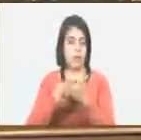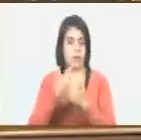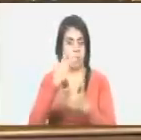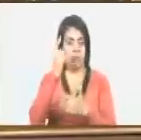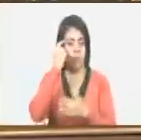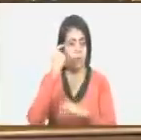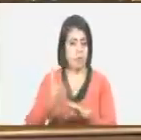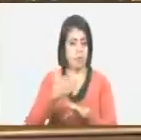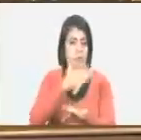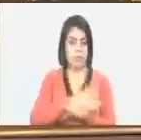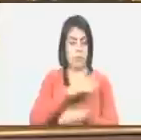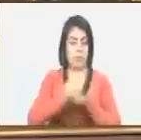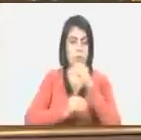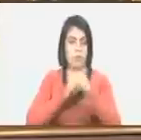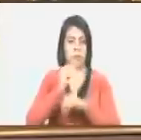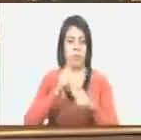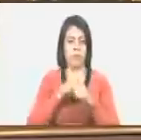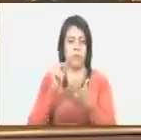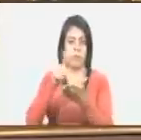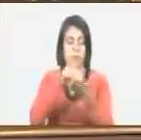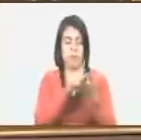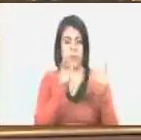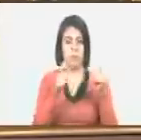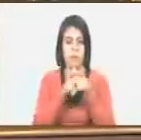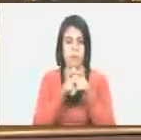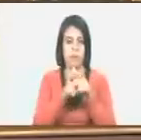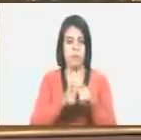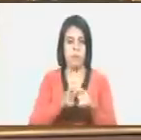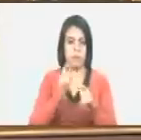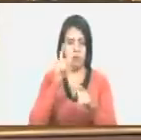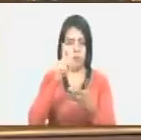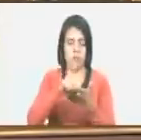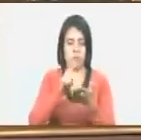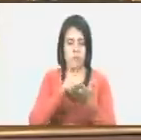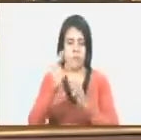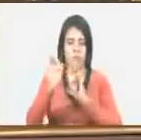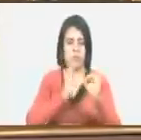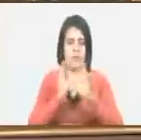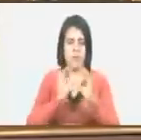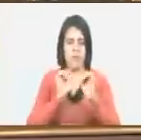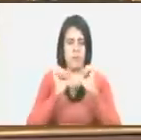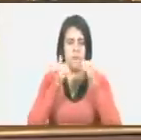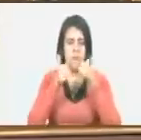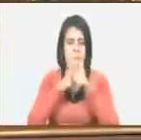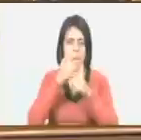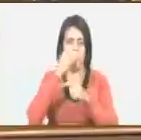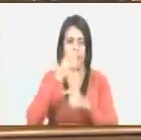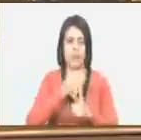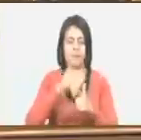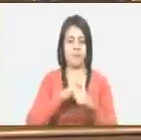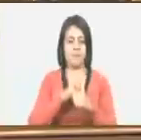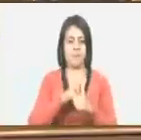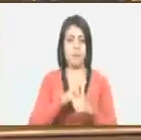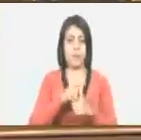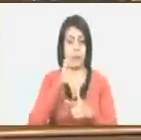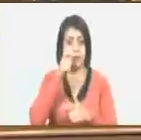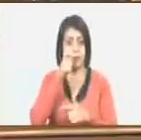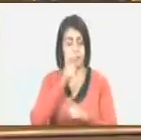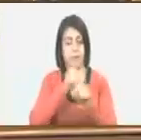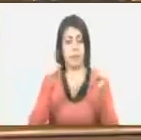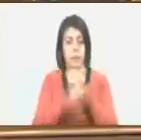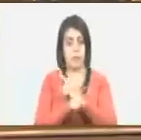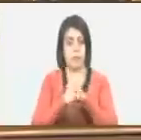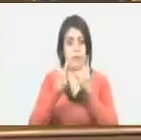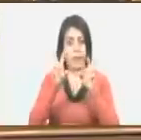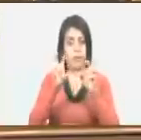3 días antes de la realización de la audiencia. La audiencia preparatoria comenzará con la ratificación, modificación